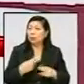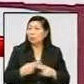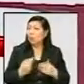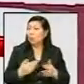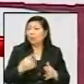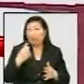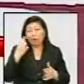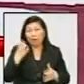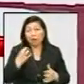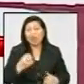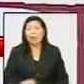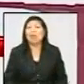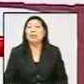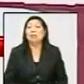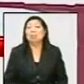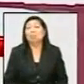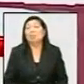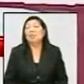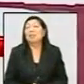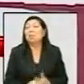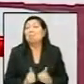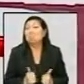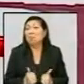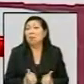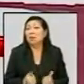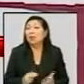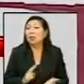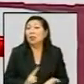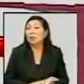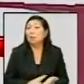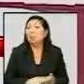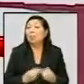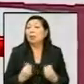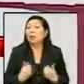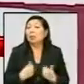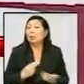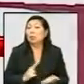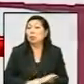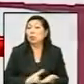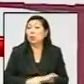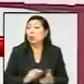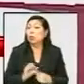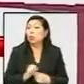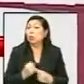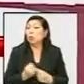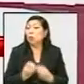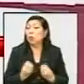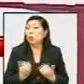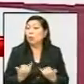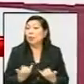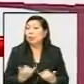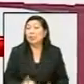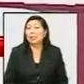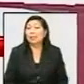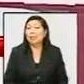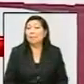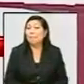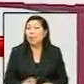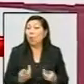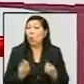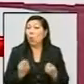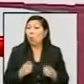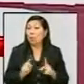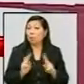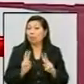cualquiera creería, bueno, qué bien que estamos los asegurados porque tenemos un seguro social con un instituto como este. Sin embargo, cuando